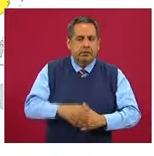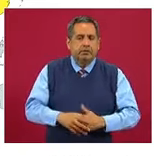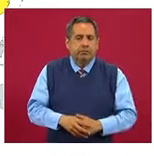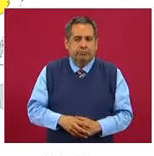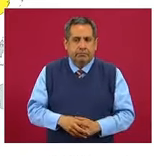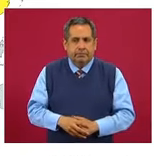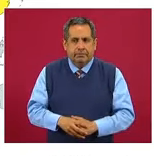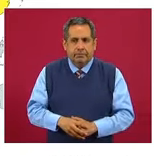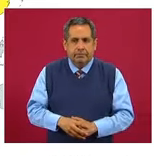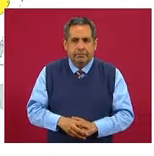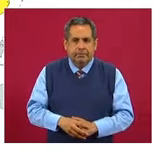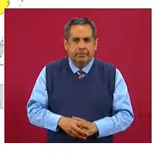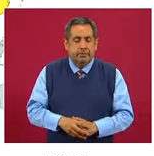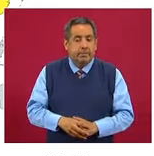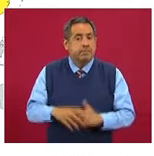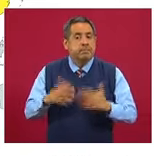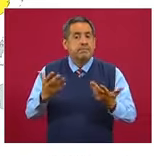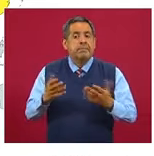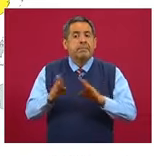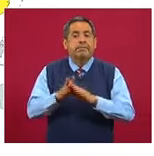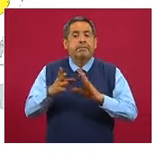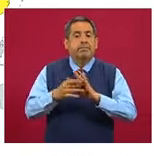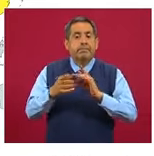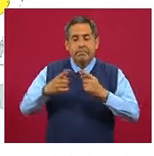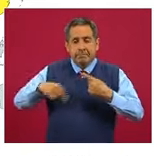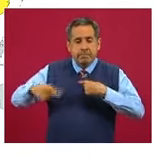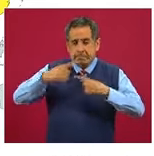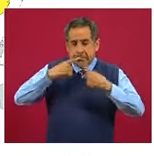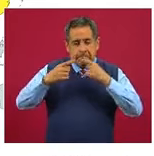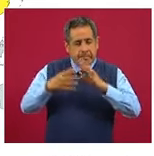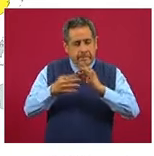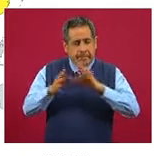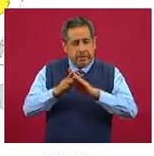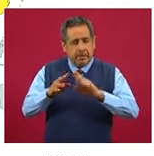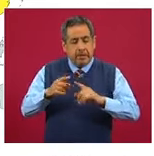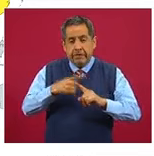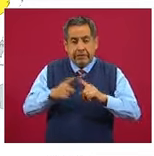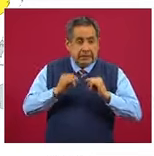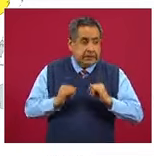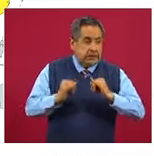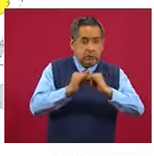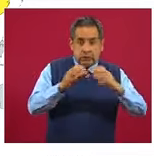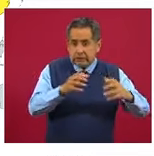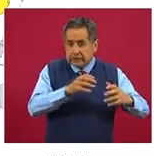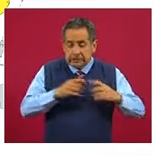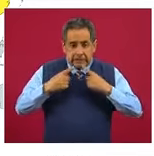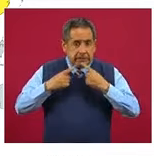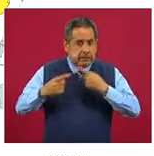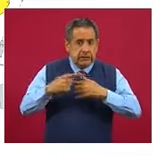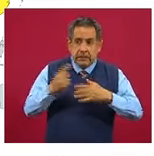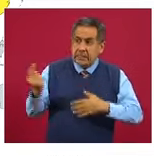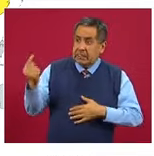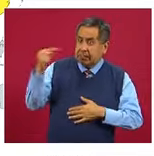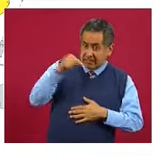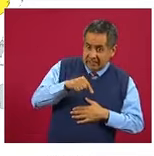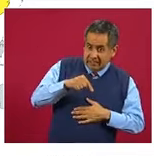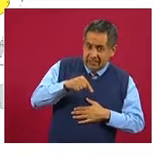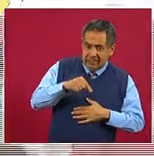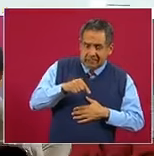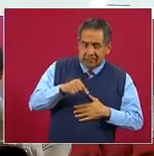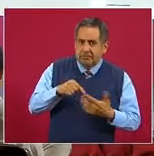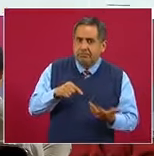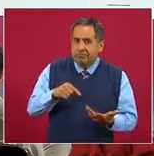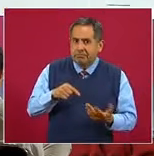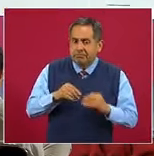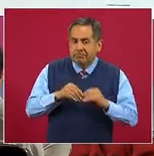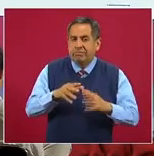siguiente. Fue entonces cuando nos empezamos a organizar diferentes institutos y dijimos, bueno, si ya se introdujo la primera, si me